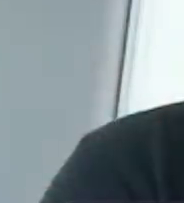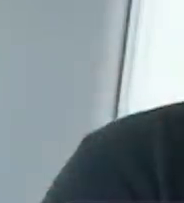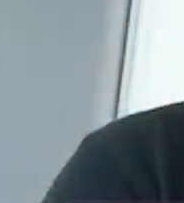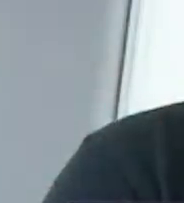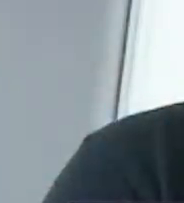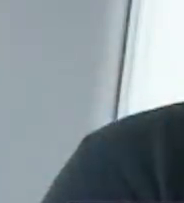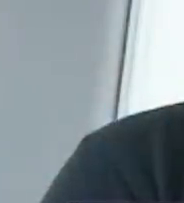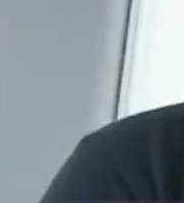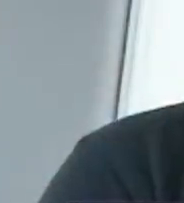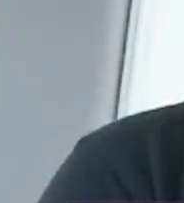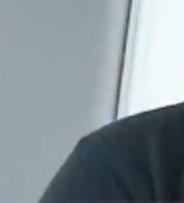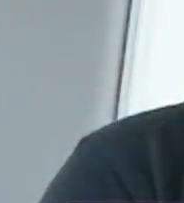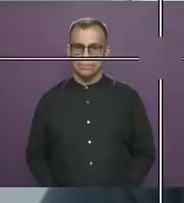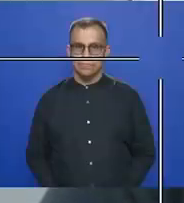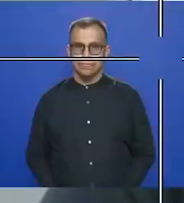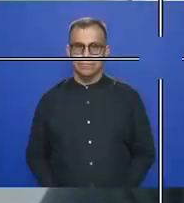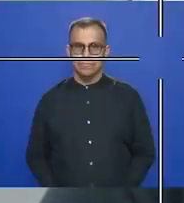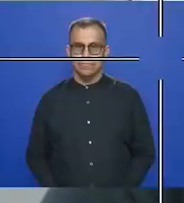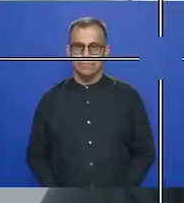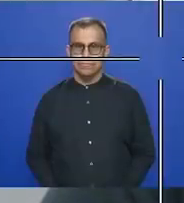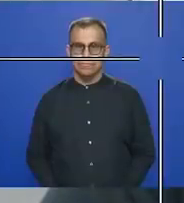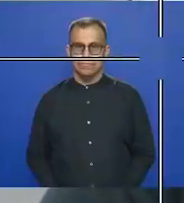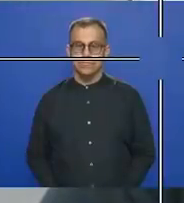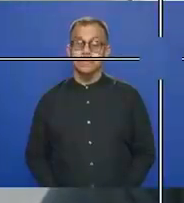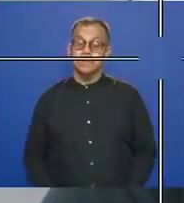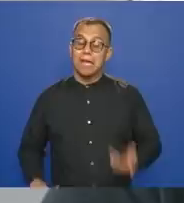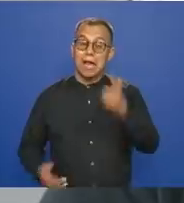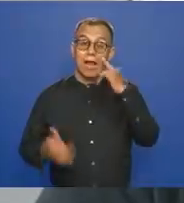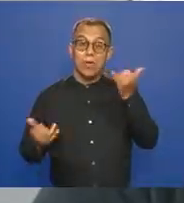este gobierno miserable lo que hace es gravar